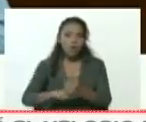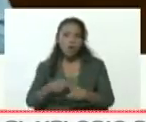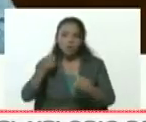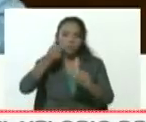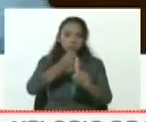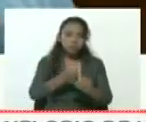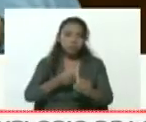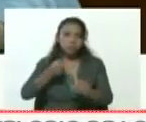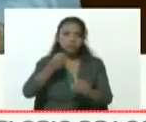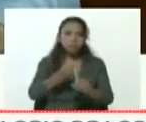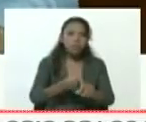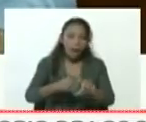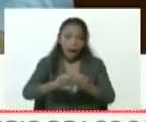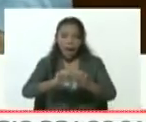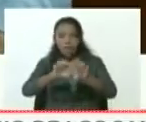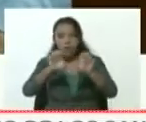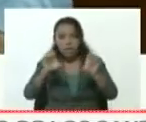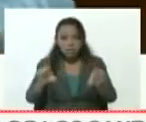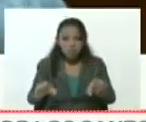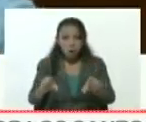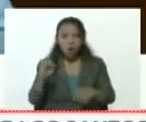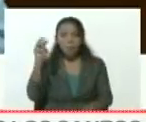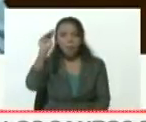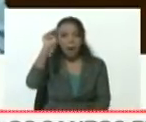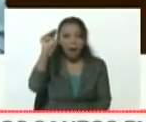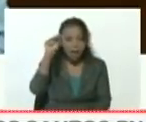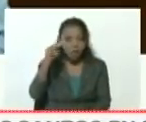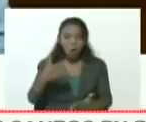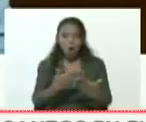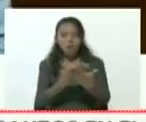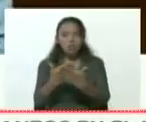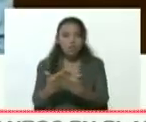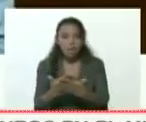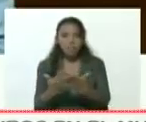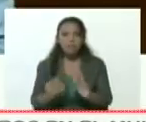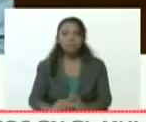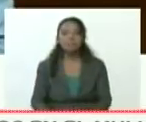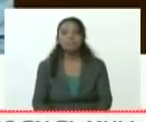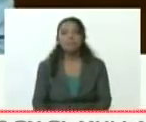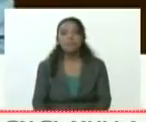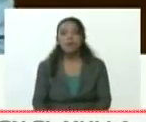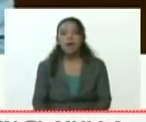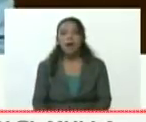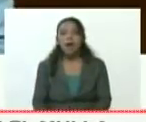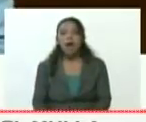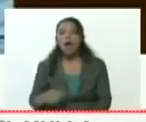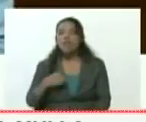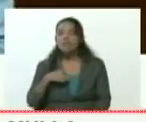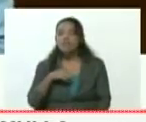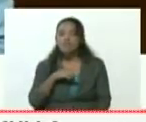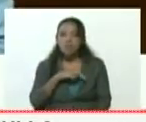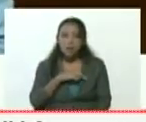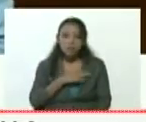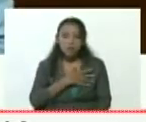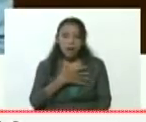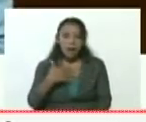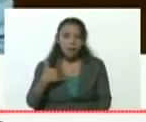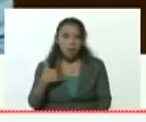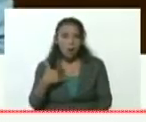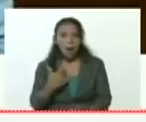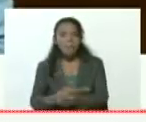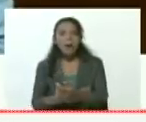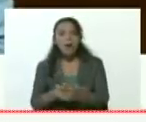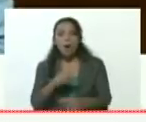luchador por la educación, por los maestros, por los estudiantes. Nuestro querido hermano Eliezer Otaiza